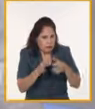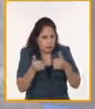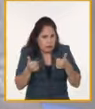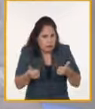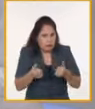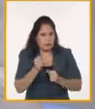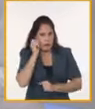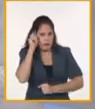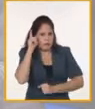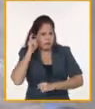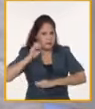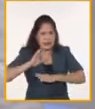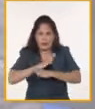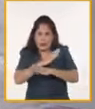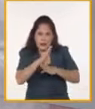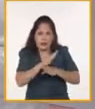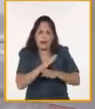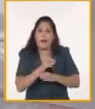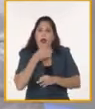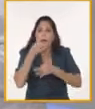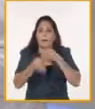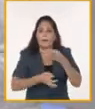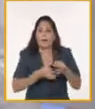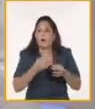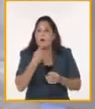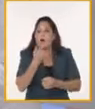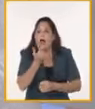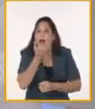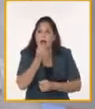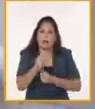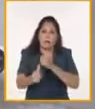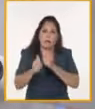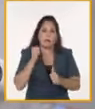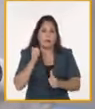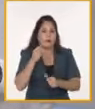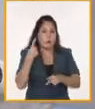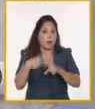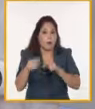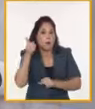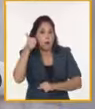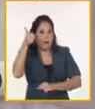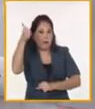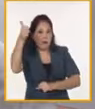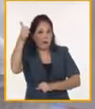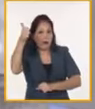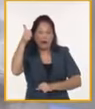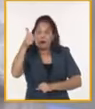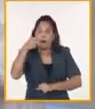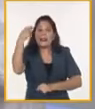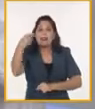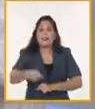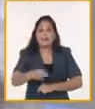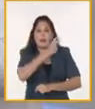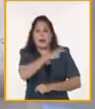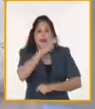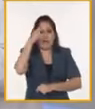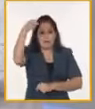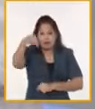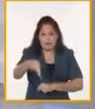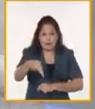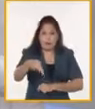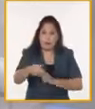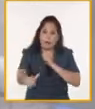experiencia de esa lo que no se nos pueden es malograr porque también hay experiencias que han empezado bien y después por la decisión de alguien se